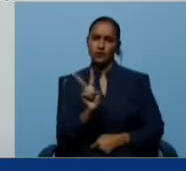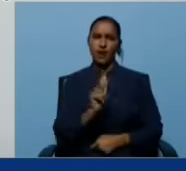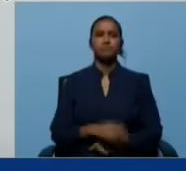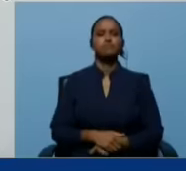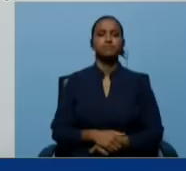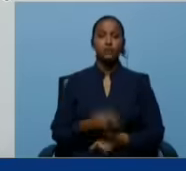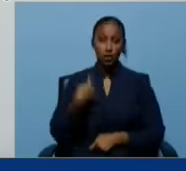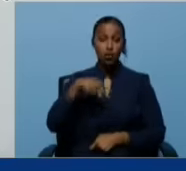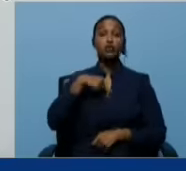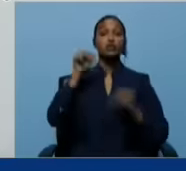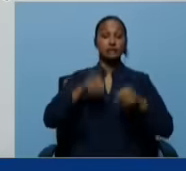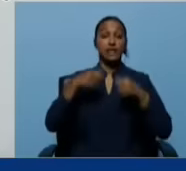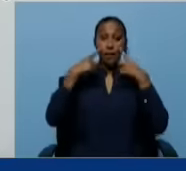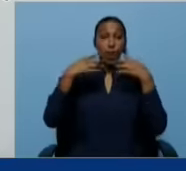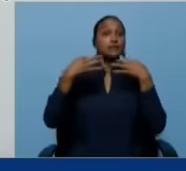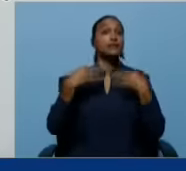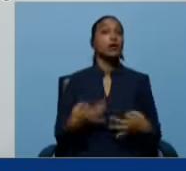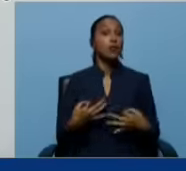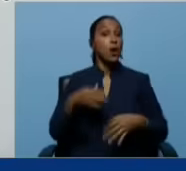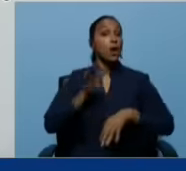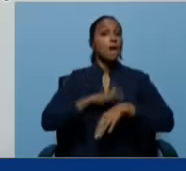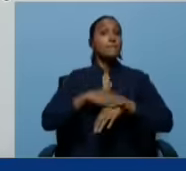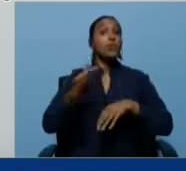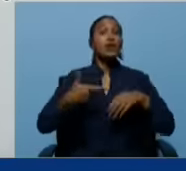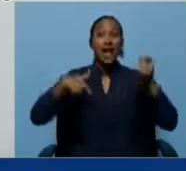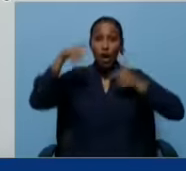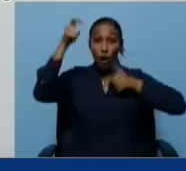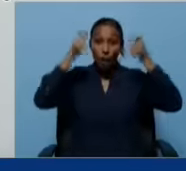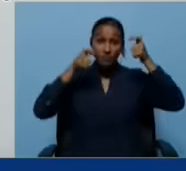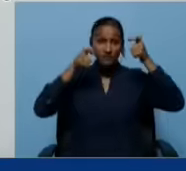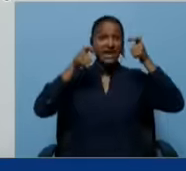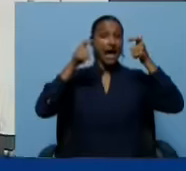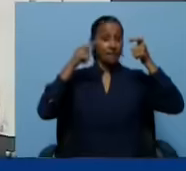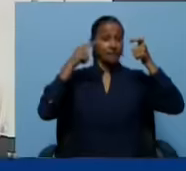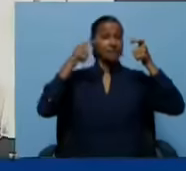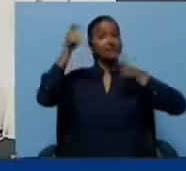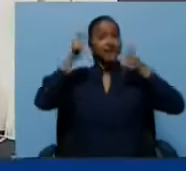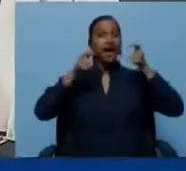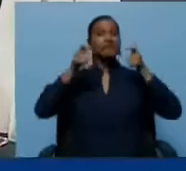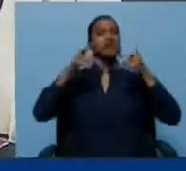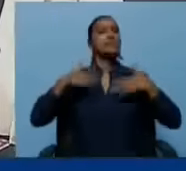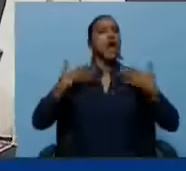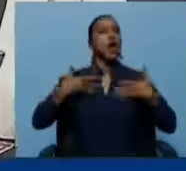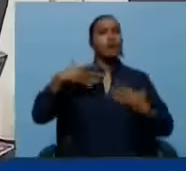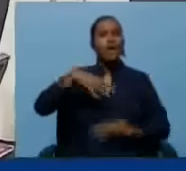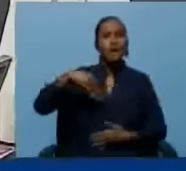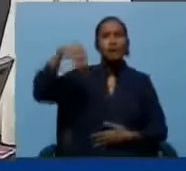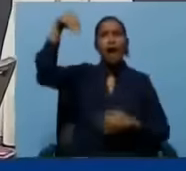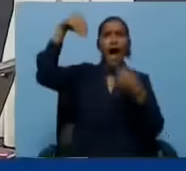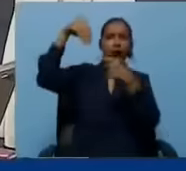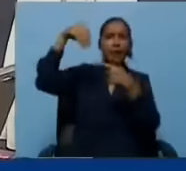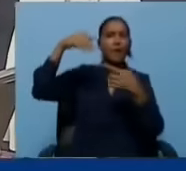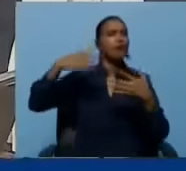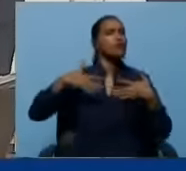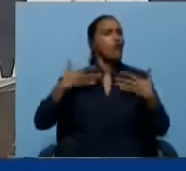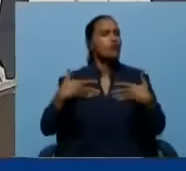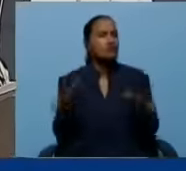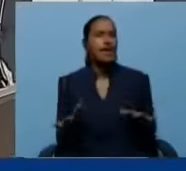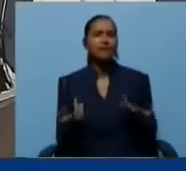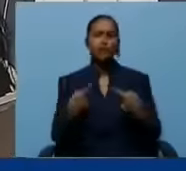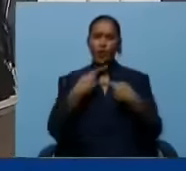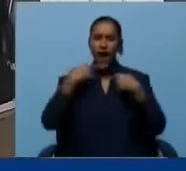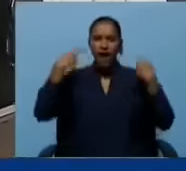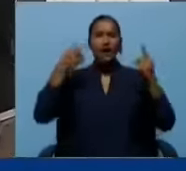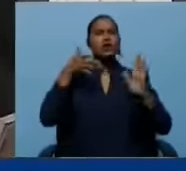desde Honduras que el comandante Chávez está desde la eternidad contento por los hombres y mujeres que siguen construyendo